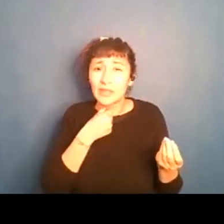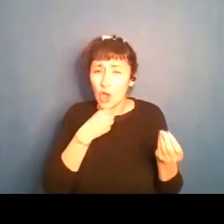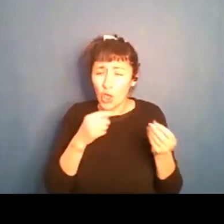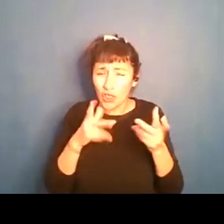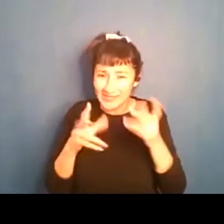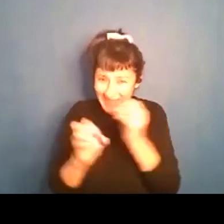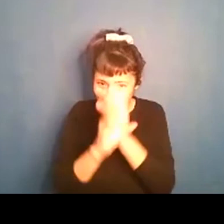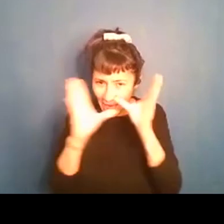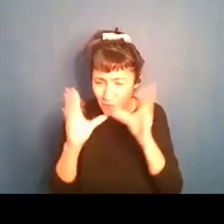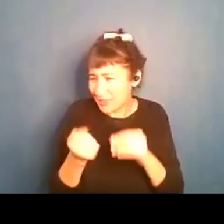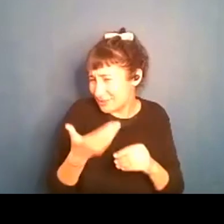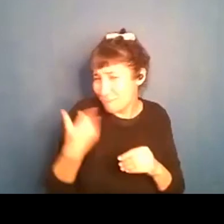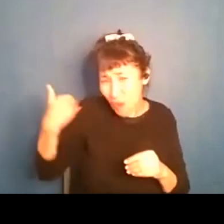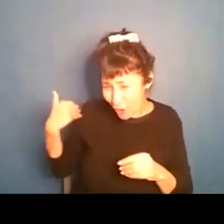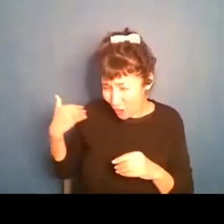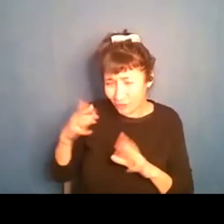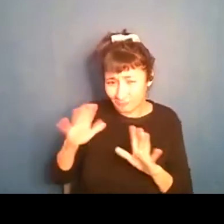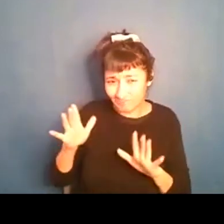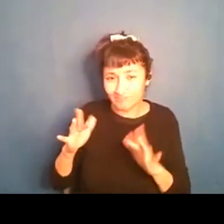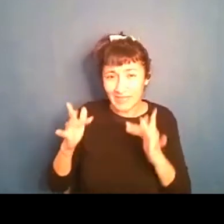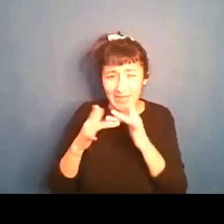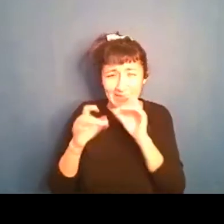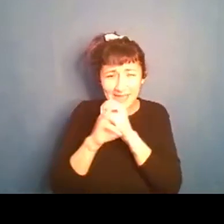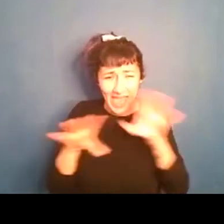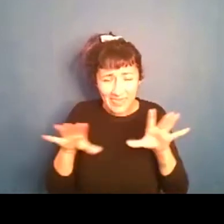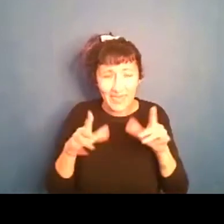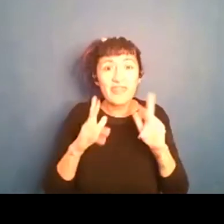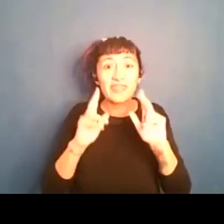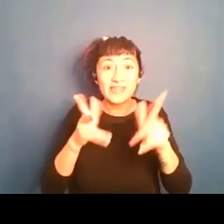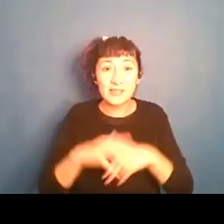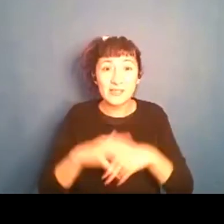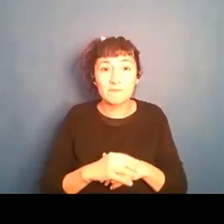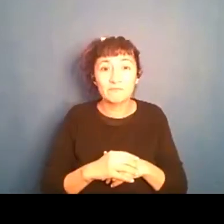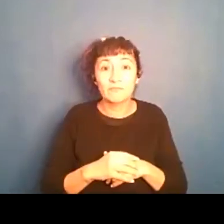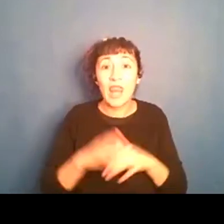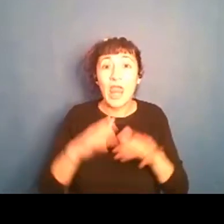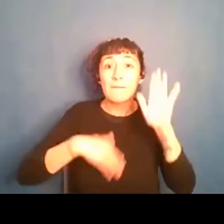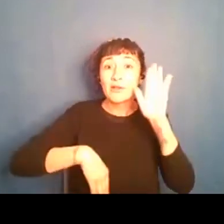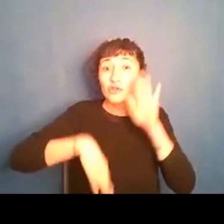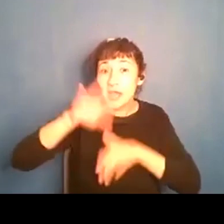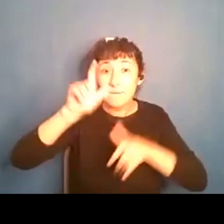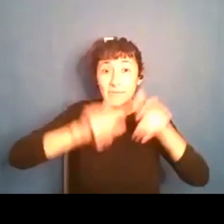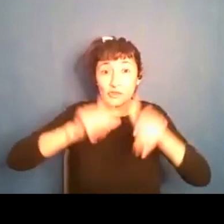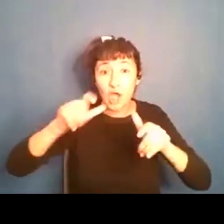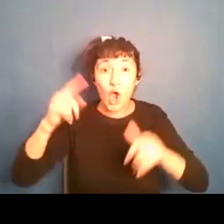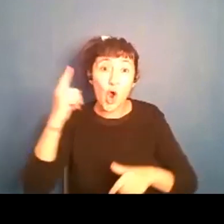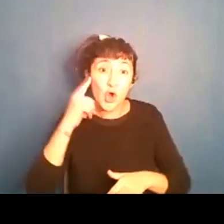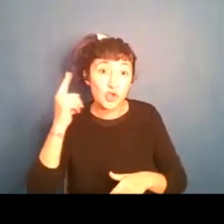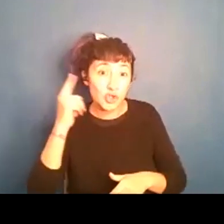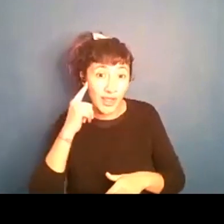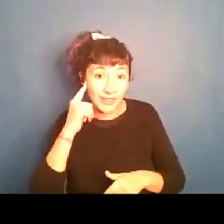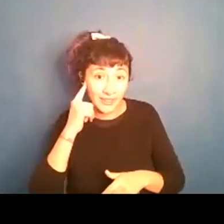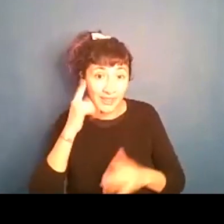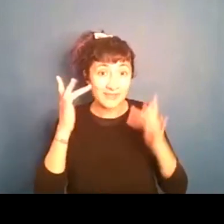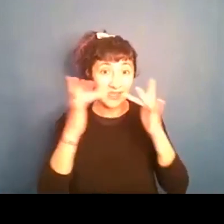hace poco en la red social, donde dice que la gran mayoría de las personas oyentes en las redes sociales